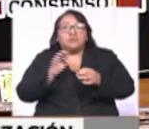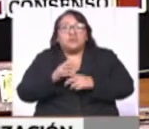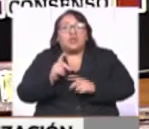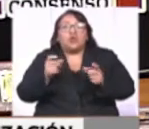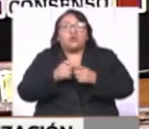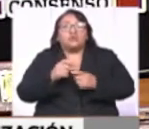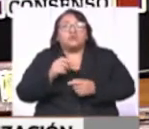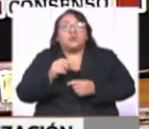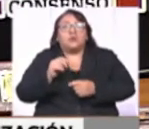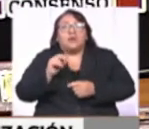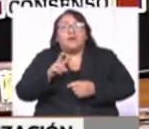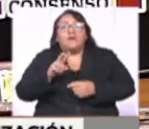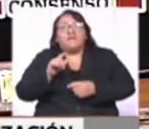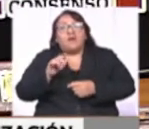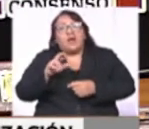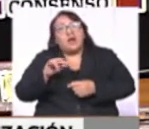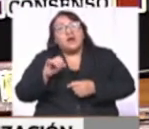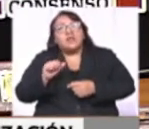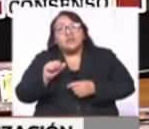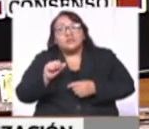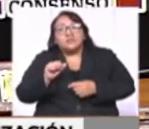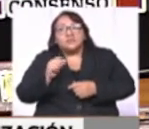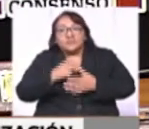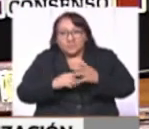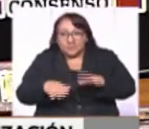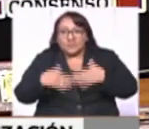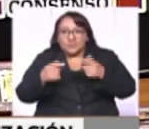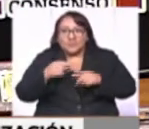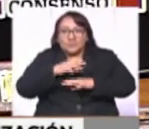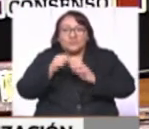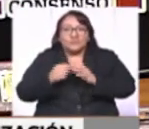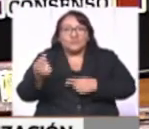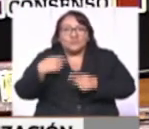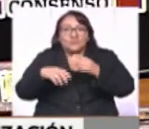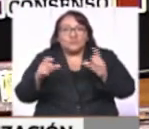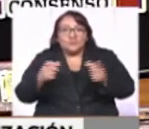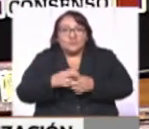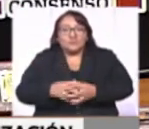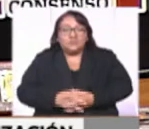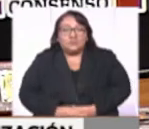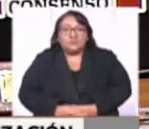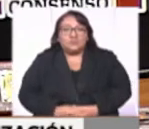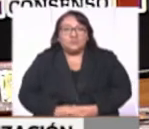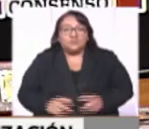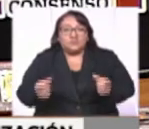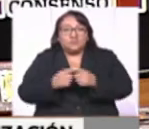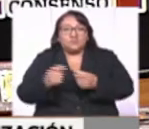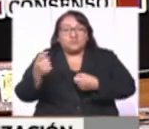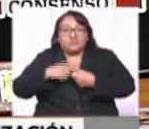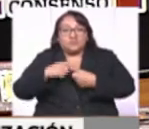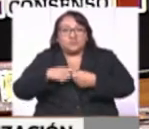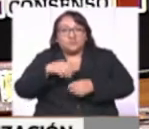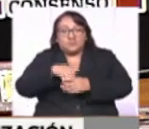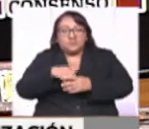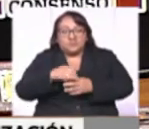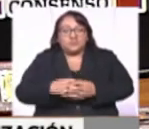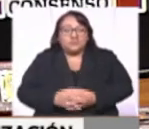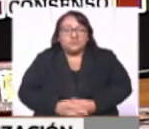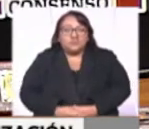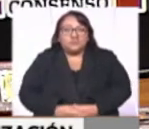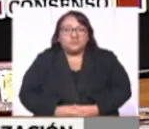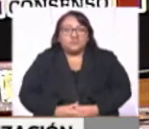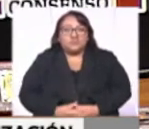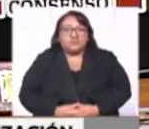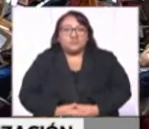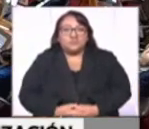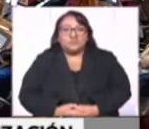el congresista Elías Varas Meléndez, para que el proyecto vuelva a comisión. Señores congresistas, sírvanse a marcar su asistencia para proceder a